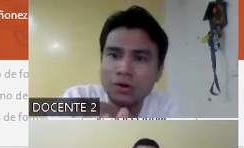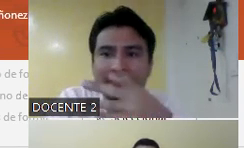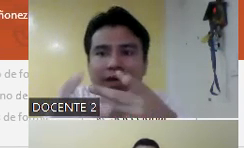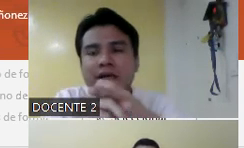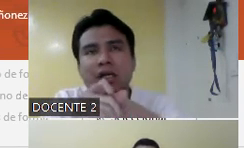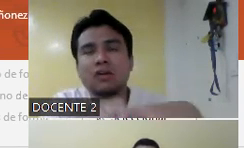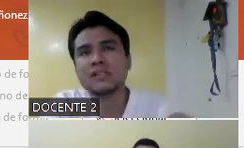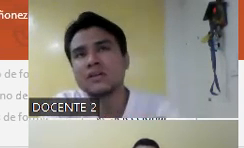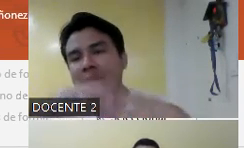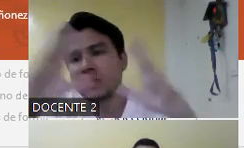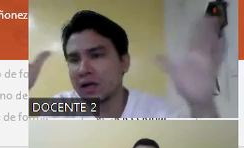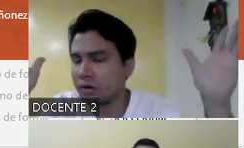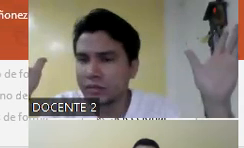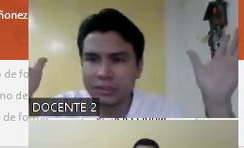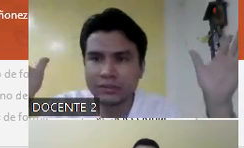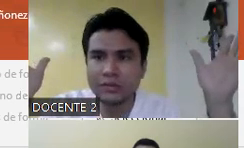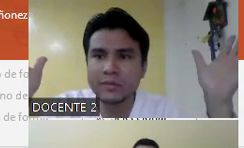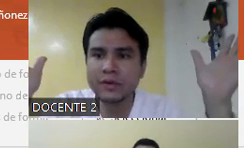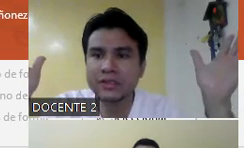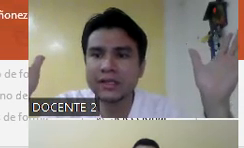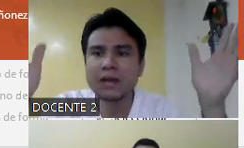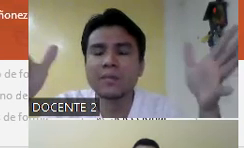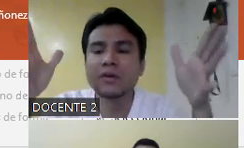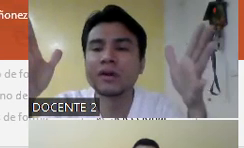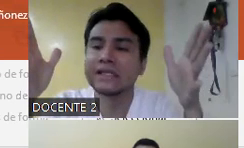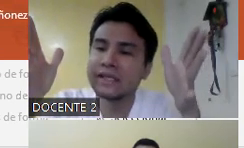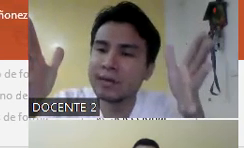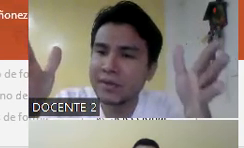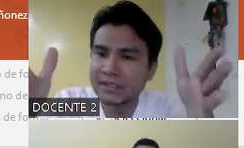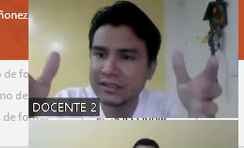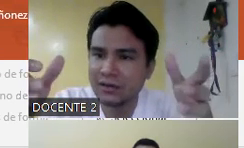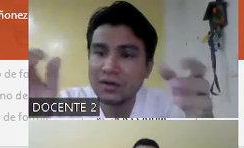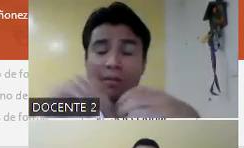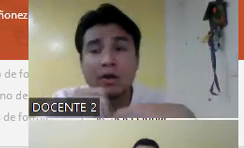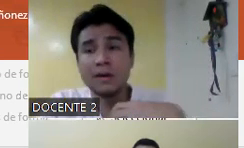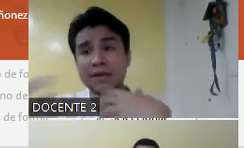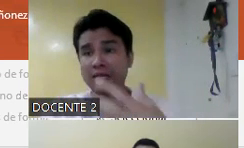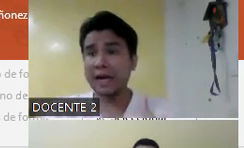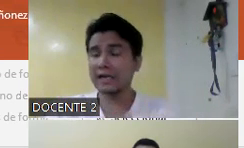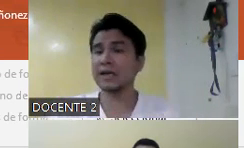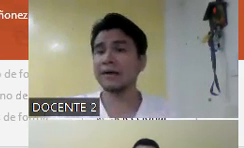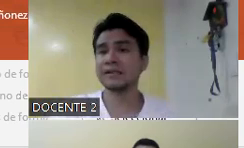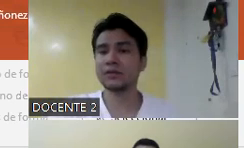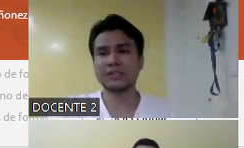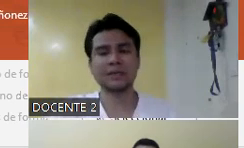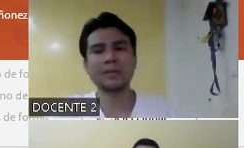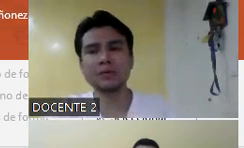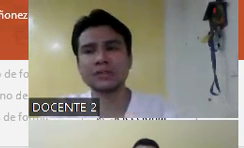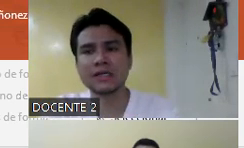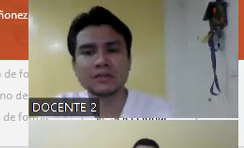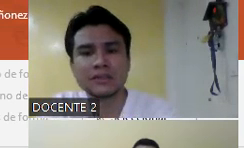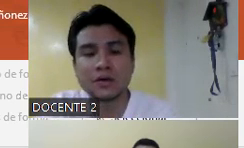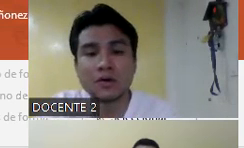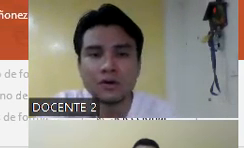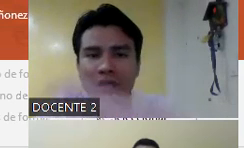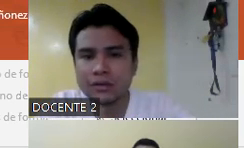su nombre. No les digo que pongan colores porque eso no me importa, pero que esté bien presentado. Pero va a venir alguien y le va a decir, no, es que a mí me